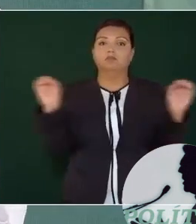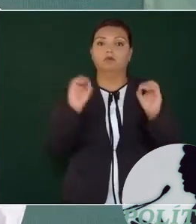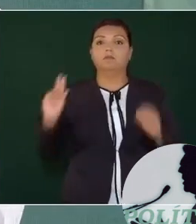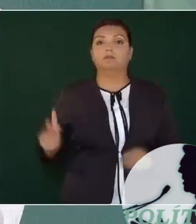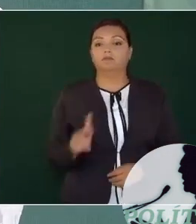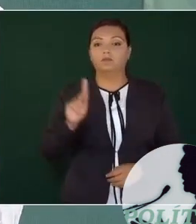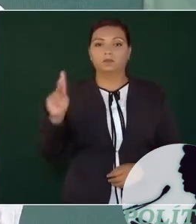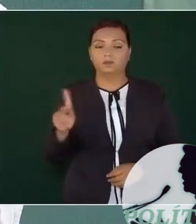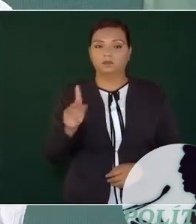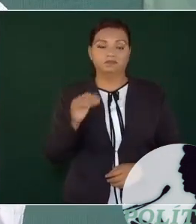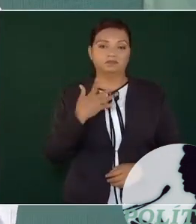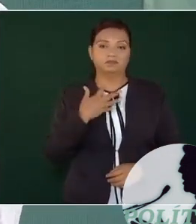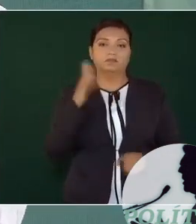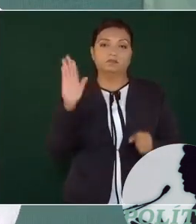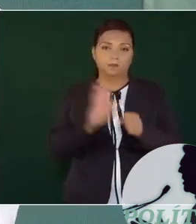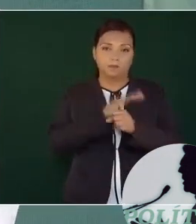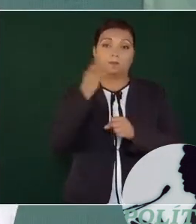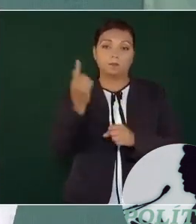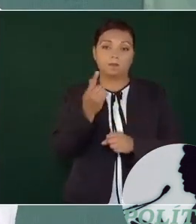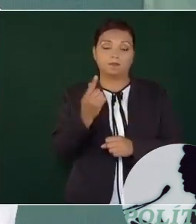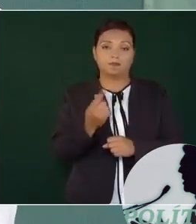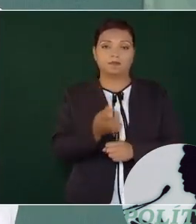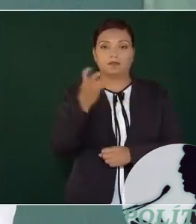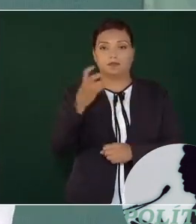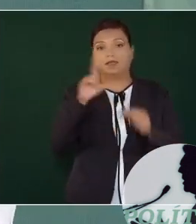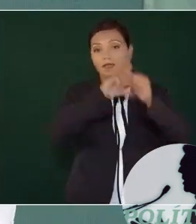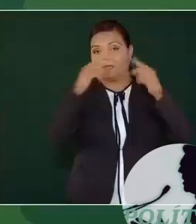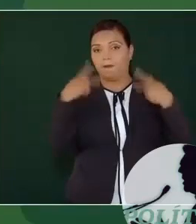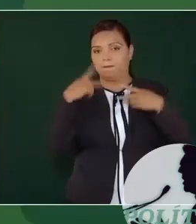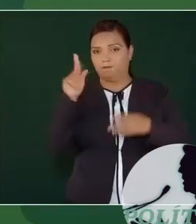pública, porque eran de la nación.